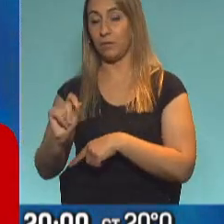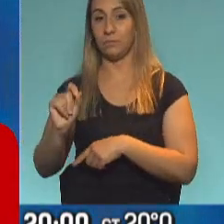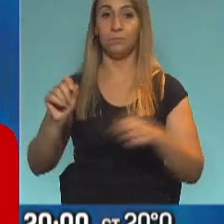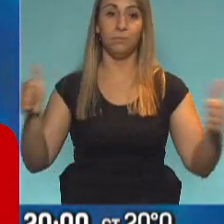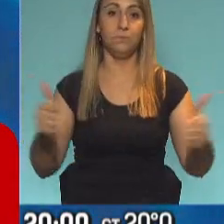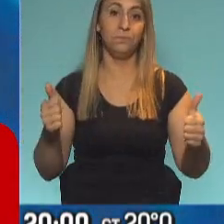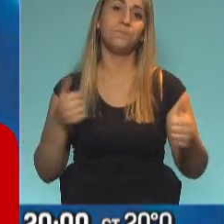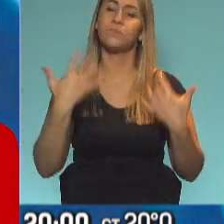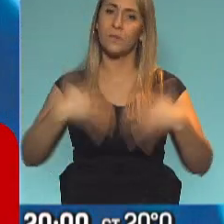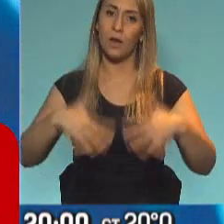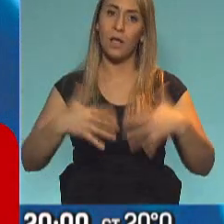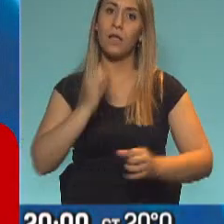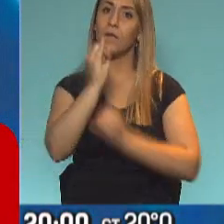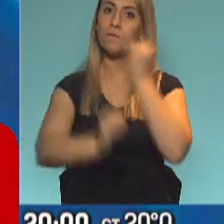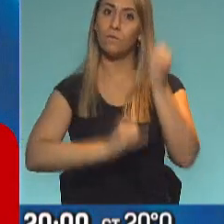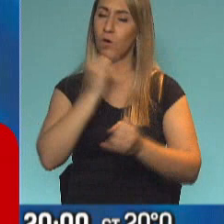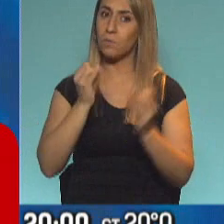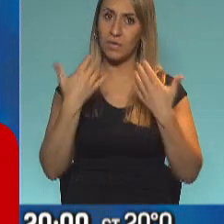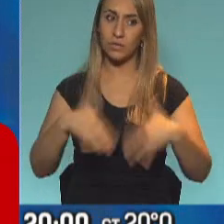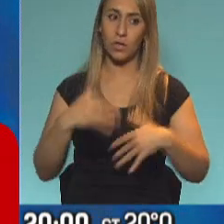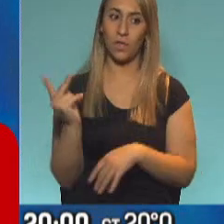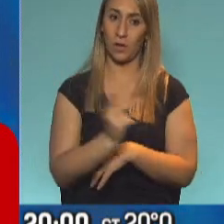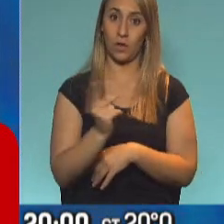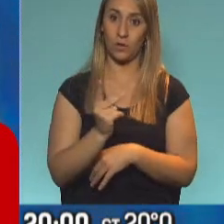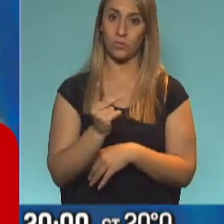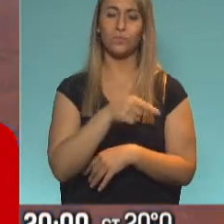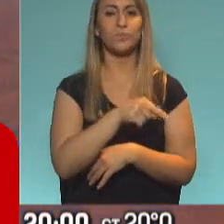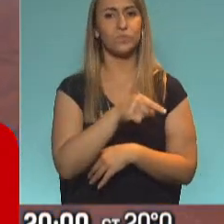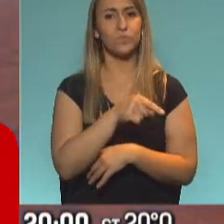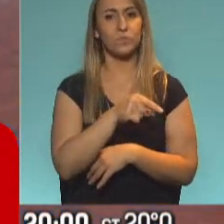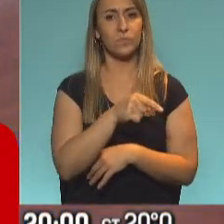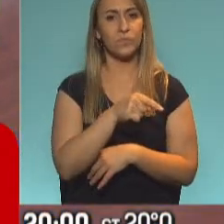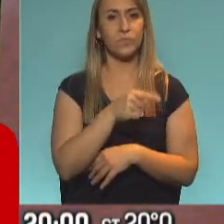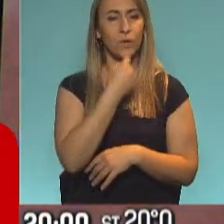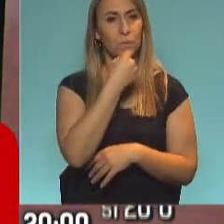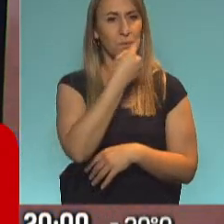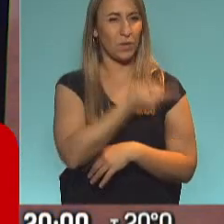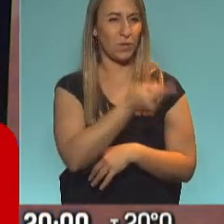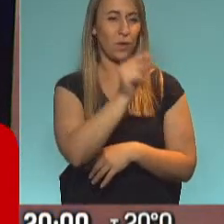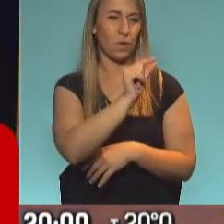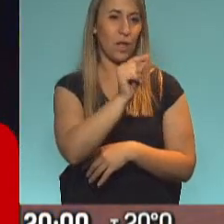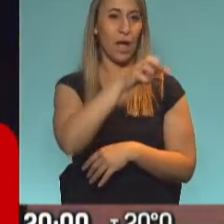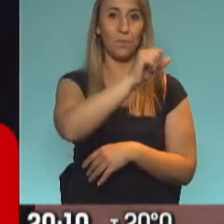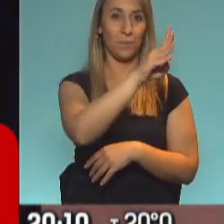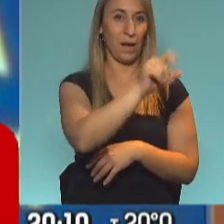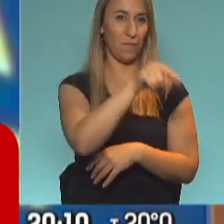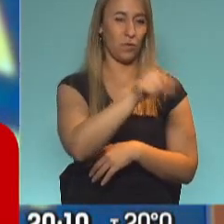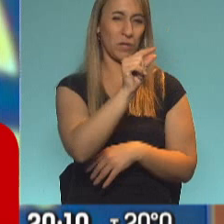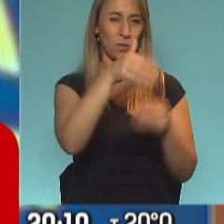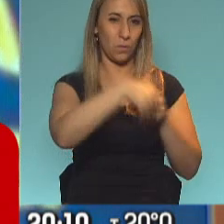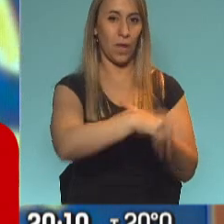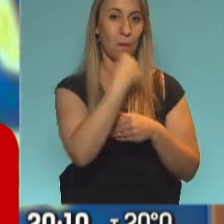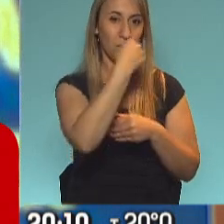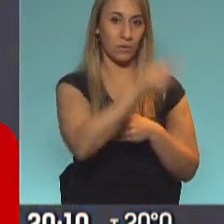muchísima información que cada uno tiene. Pablo, voy a consultarte en un ratito nada más por temas puntuales de Diego, por